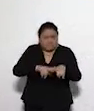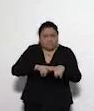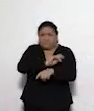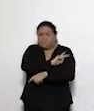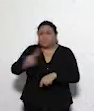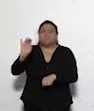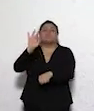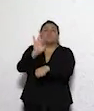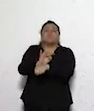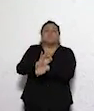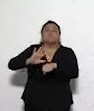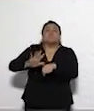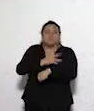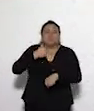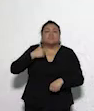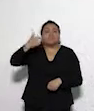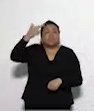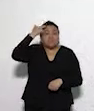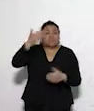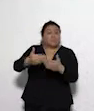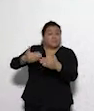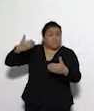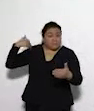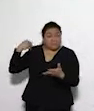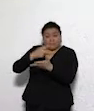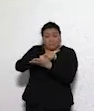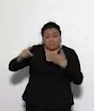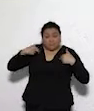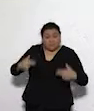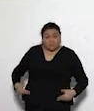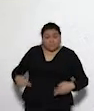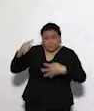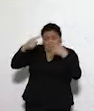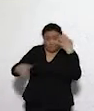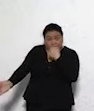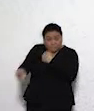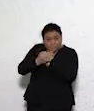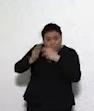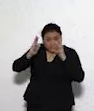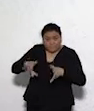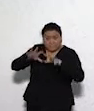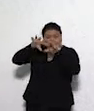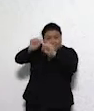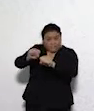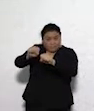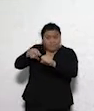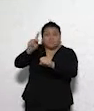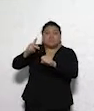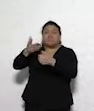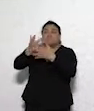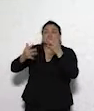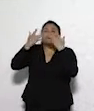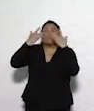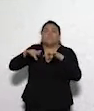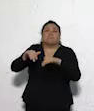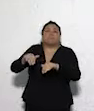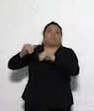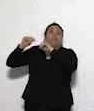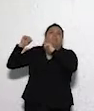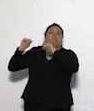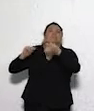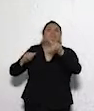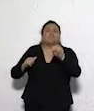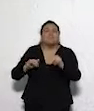No solo porque representan conquistas históricas de nuestro país, sino porque son precisamente estos los que